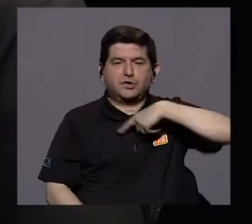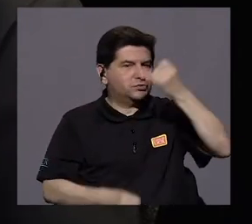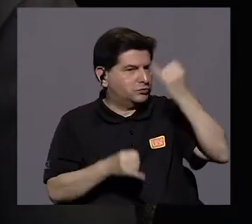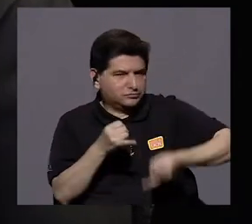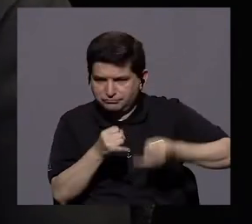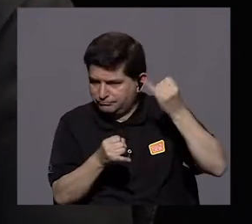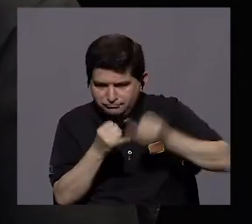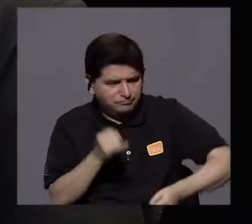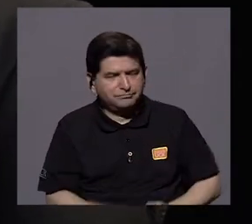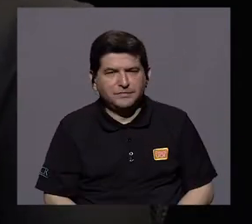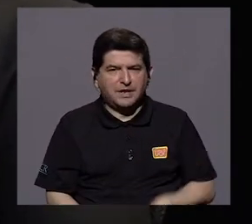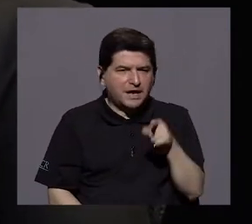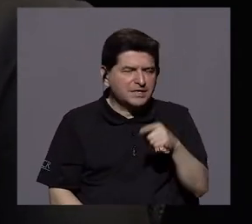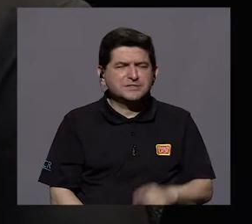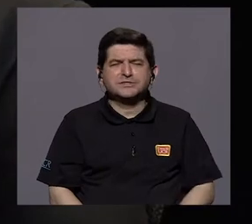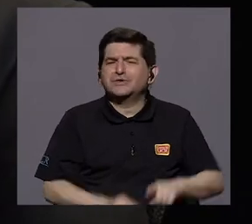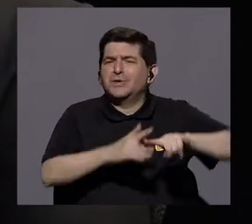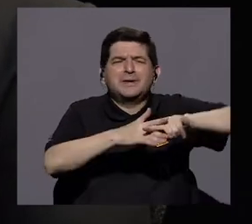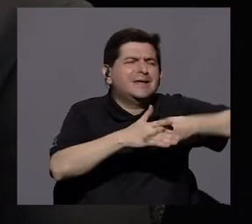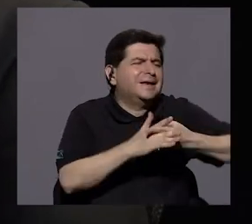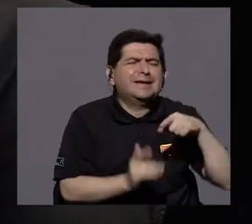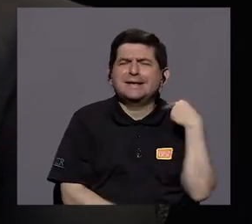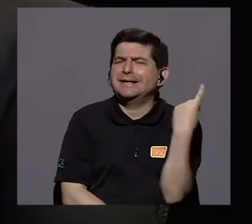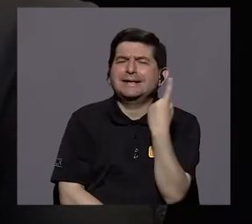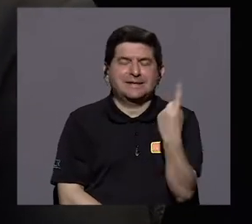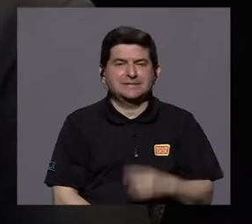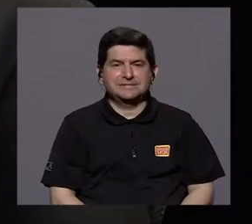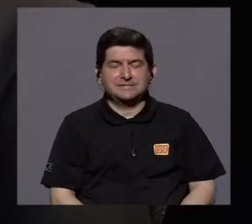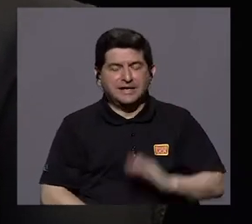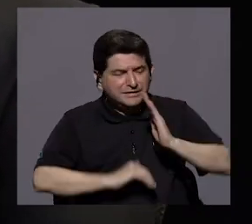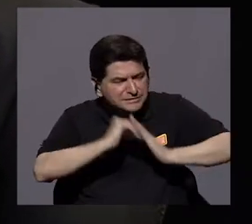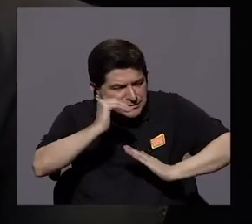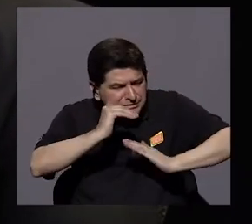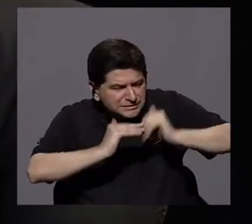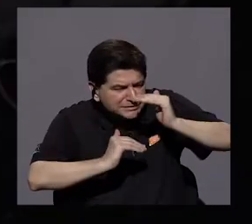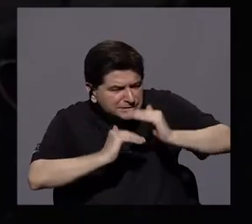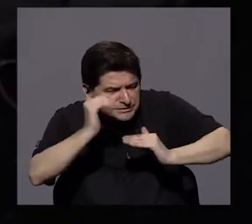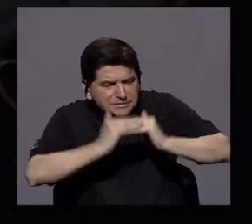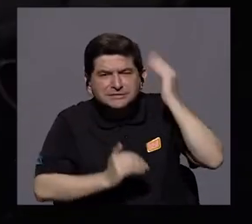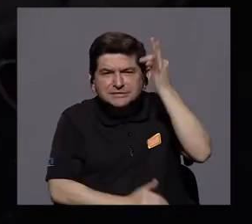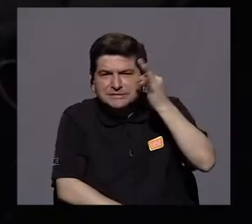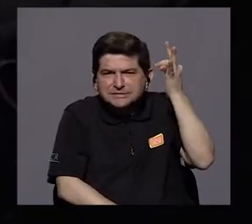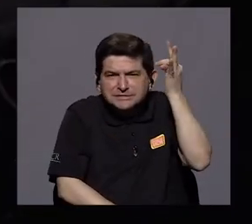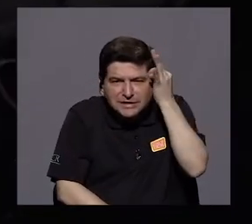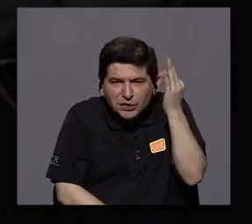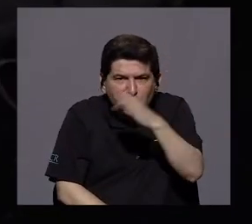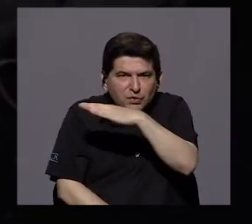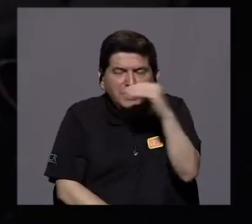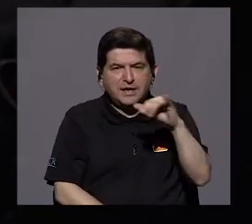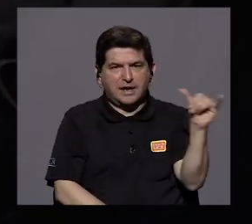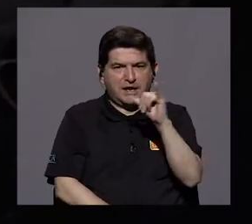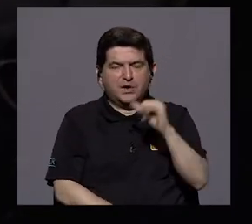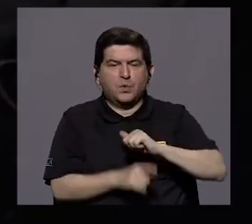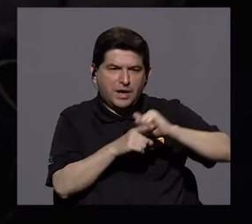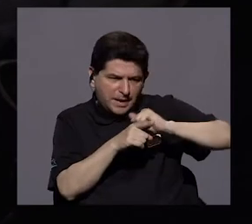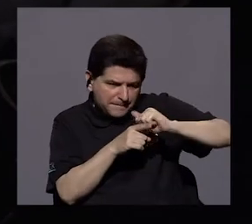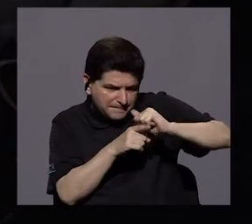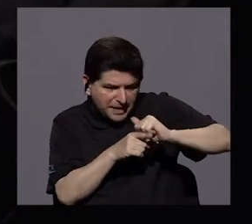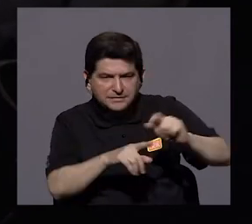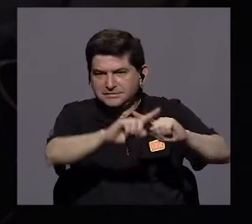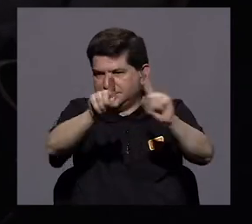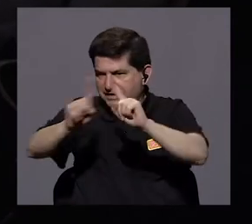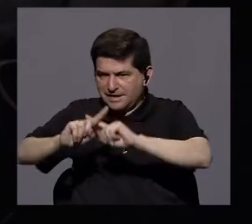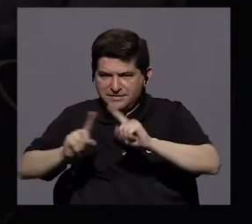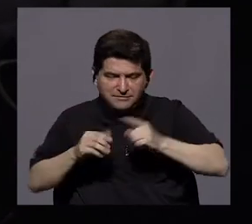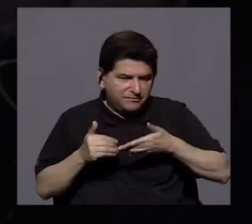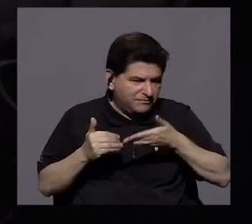hemos terminado, estos pasos están apenas iniciando, es toda una construcción teórica y una construcción también práctica de